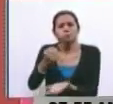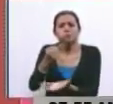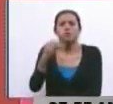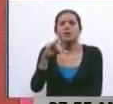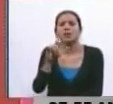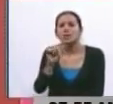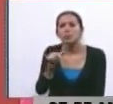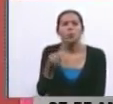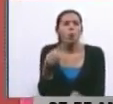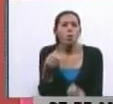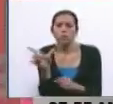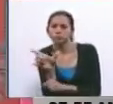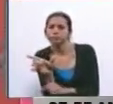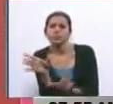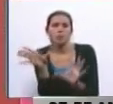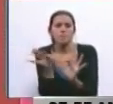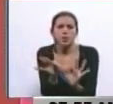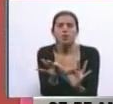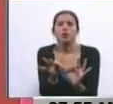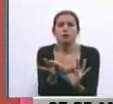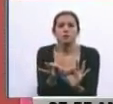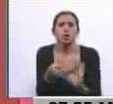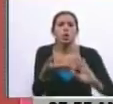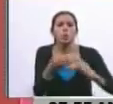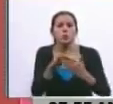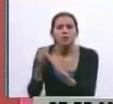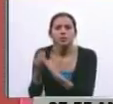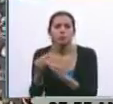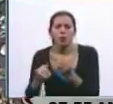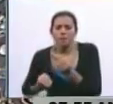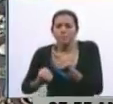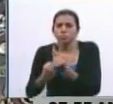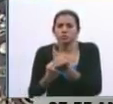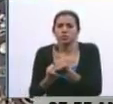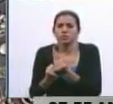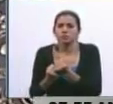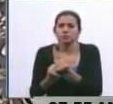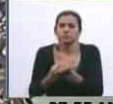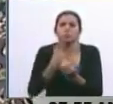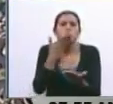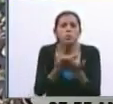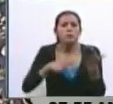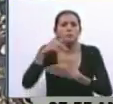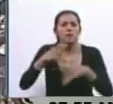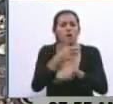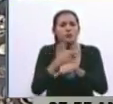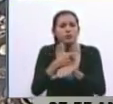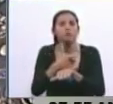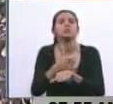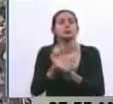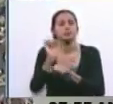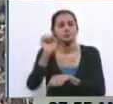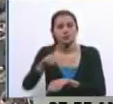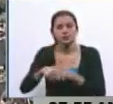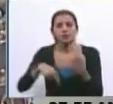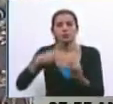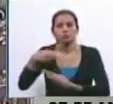el partido, el Poder Popular, para poder afianzar estas herramientas? Sí, la revolución bolivariana ha